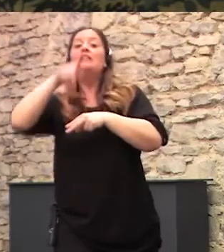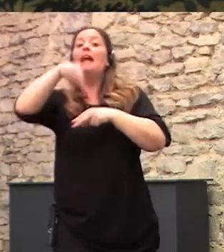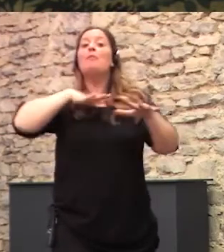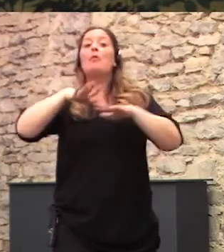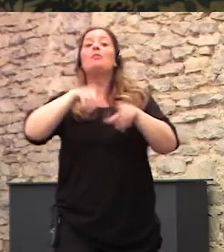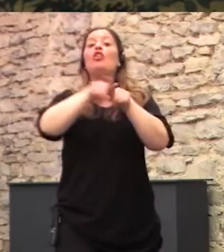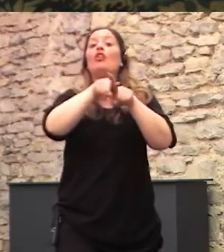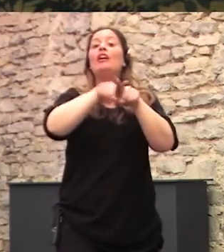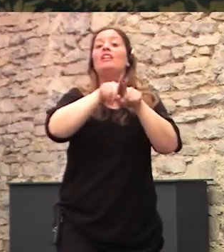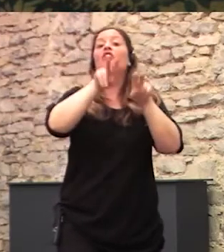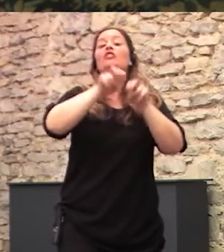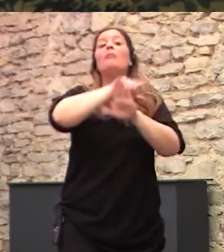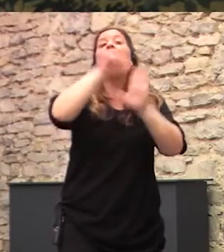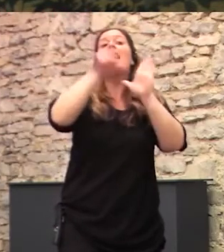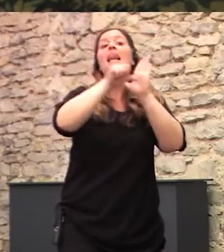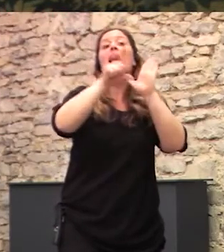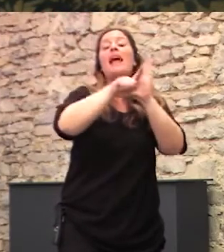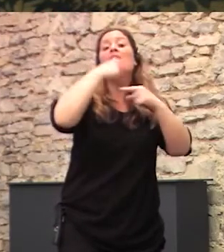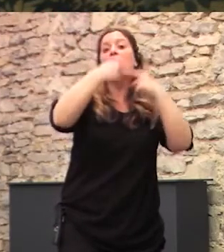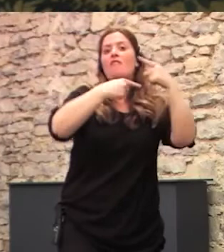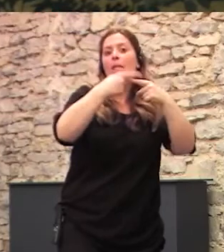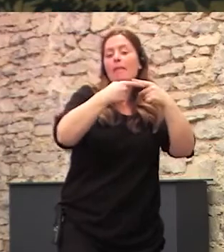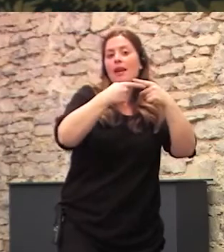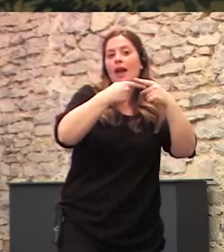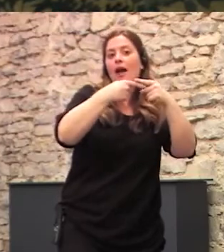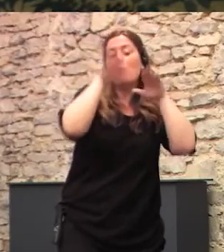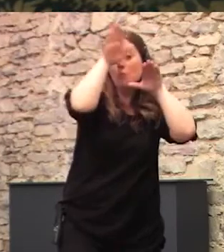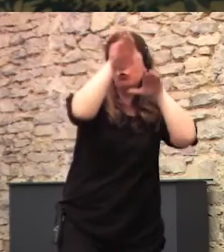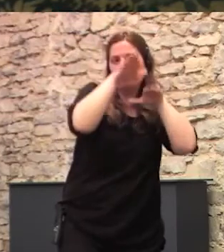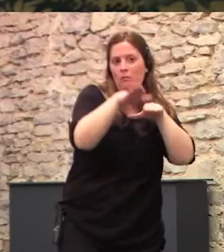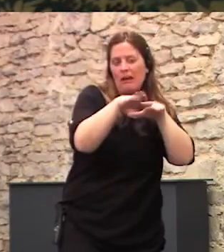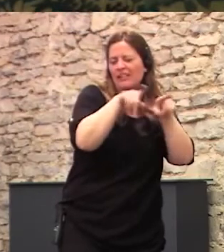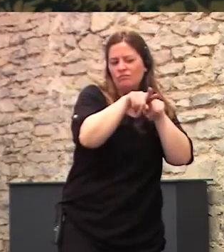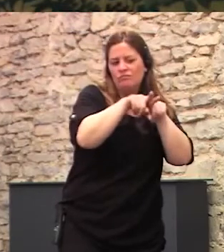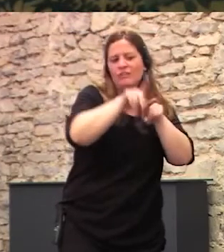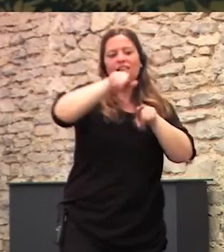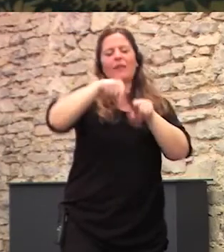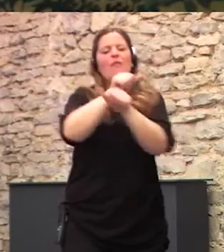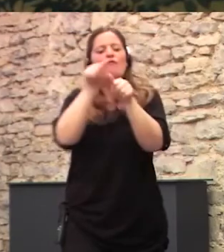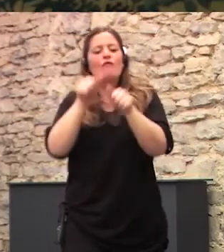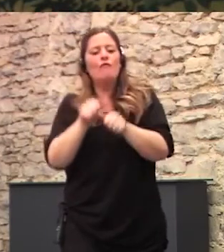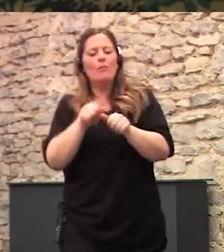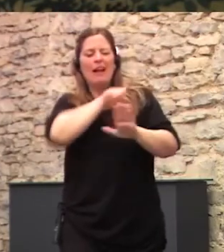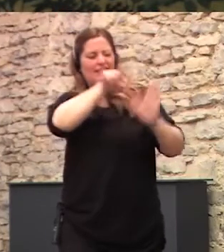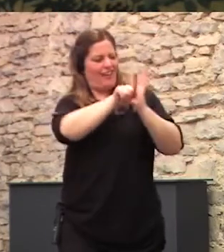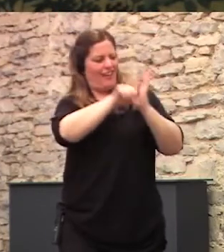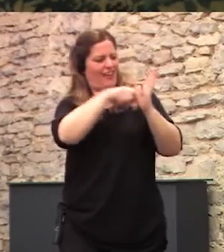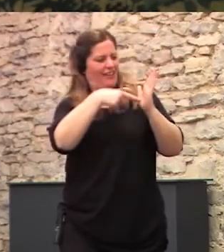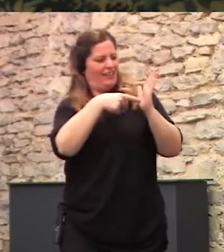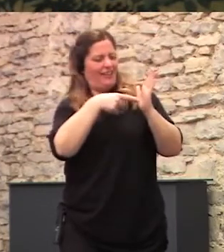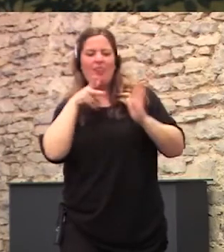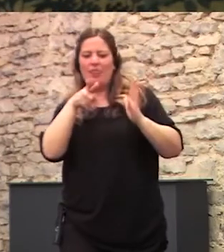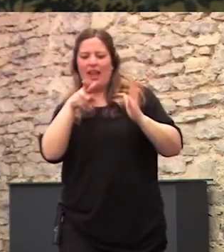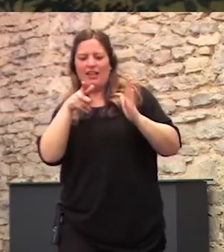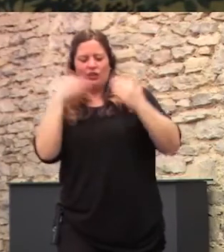de las leyes de familia musulmanas y con los modos en los cuales estas leyes restringen los derechos humanos de las mujeres